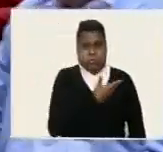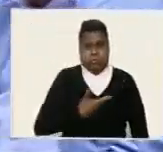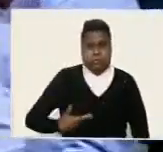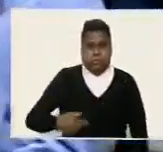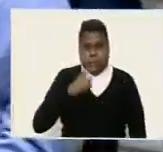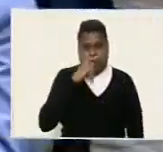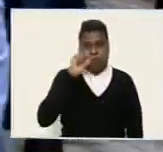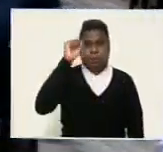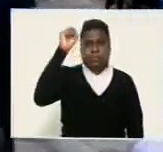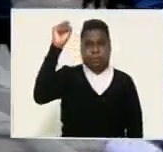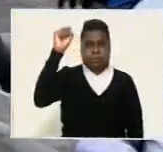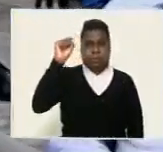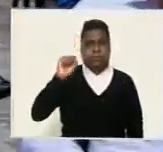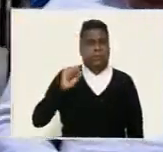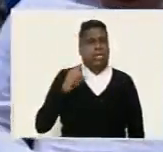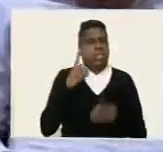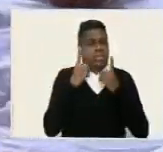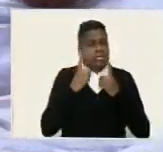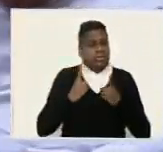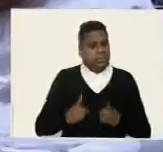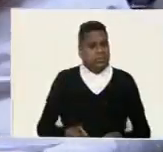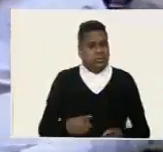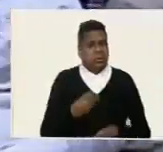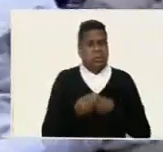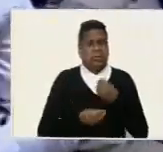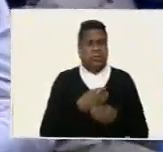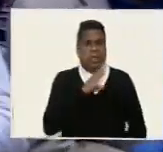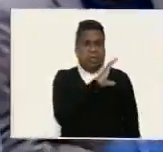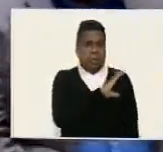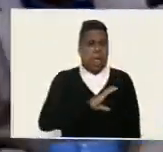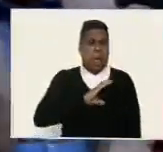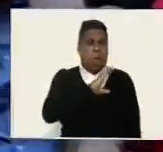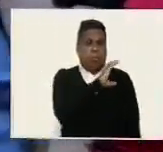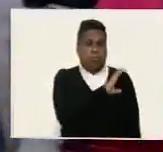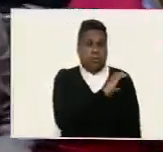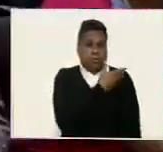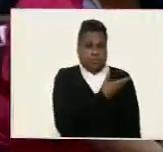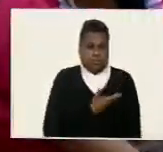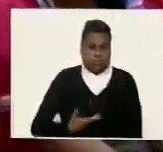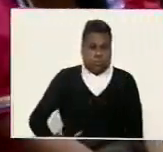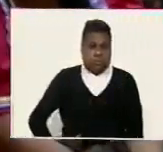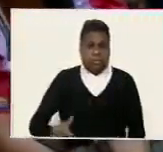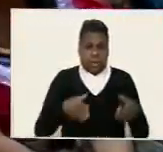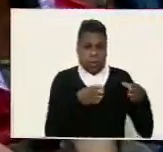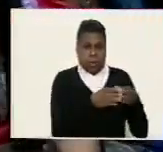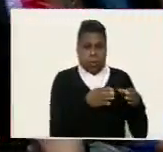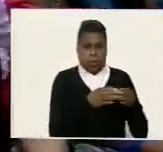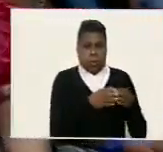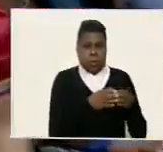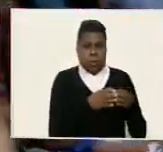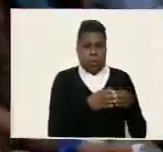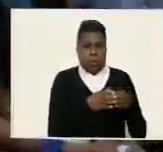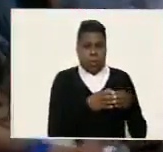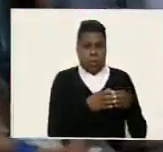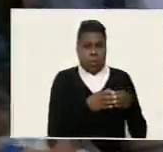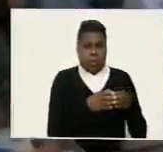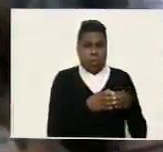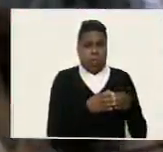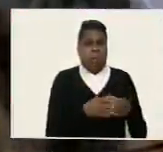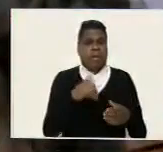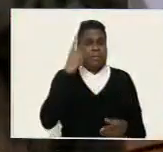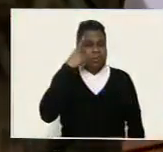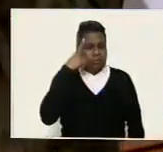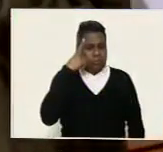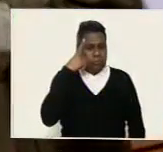la decisión de instalar una comisión presidencial para la conmemoración de los 200